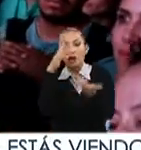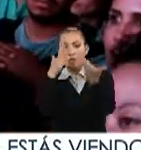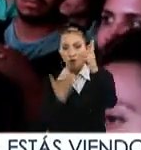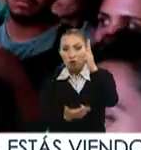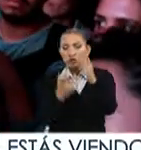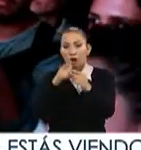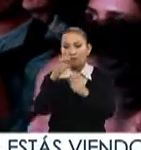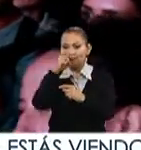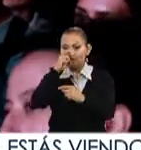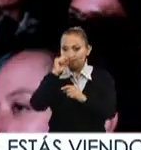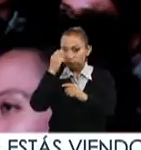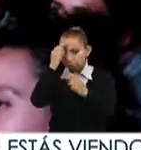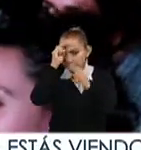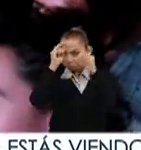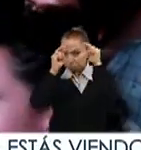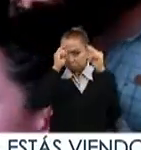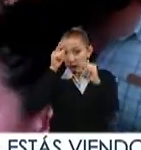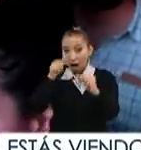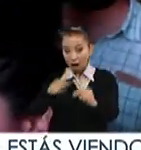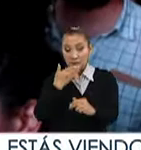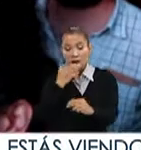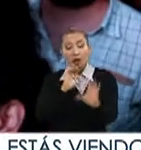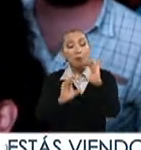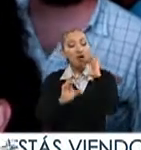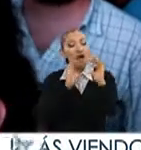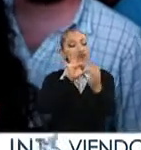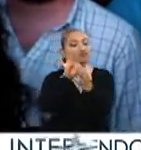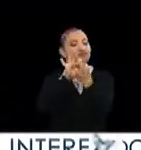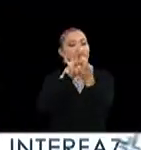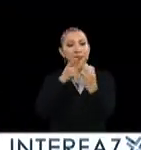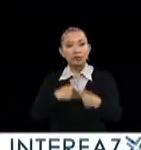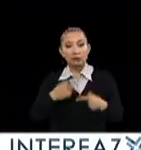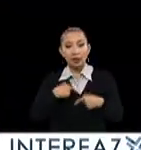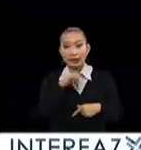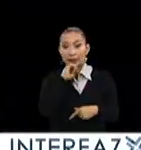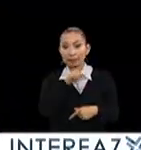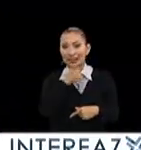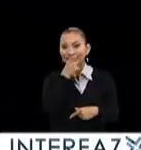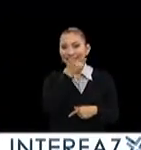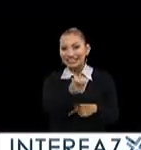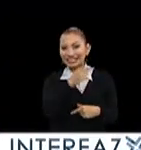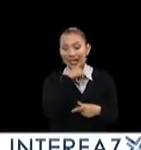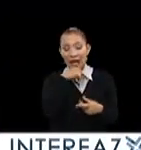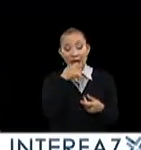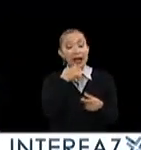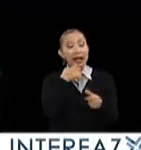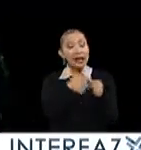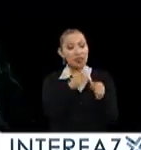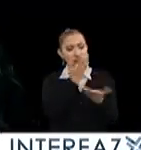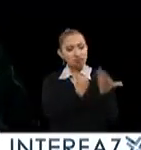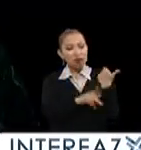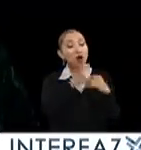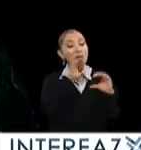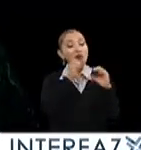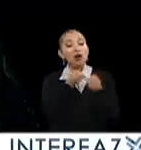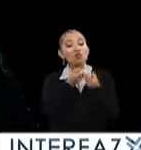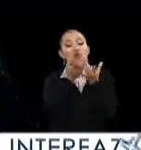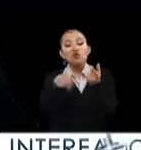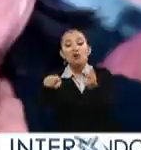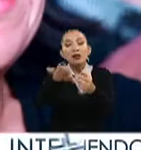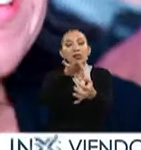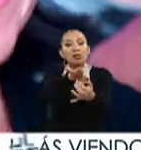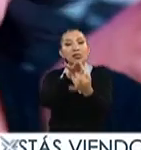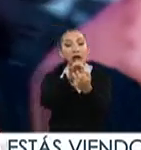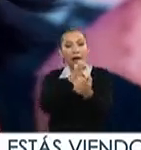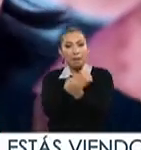revolución, energía intelectual y haya una buena comunicación con la gente. Además comentó que las letras exitosas son las que comunican algo a las